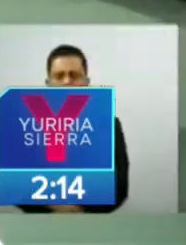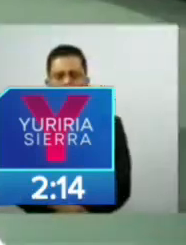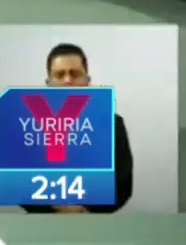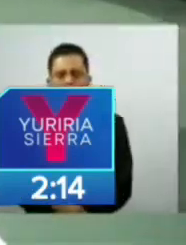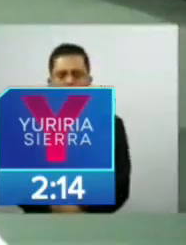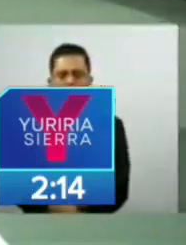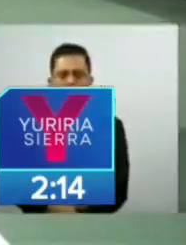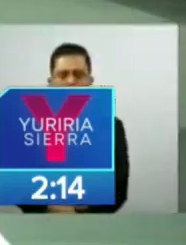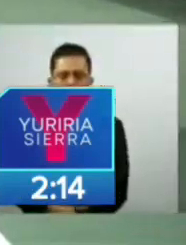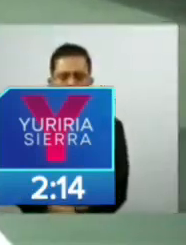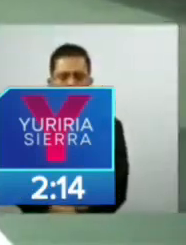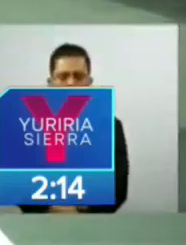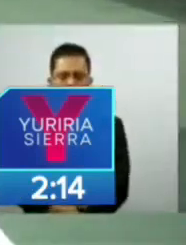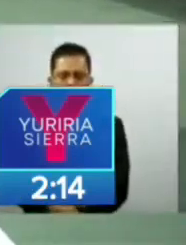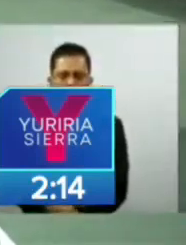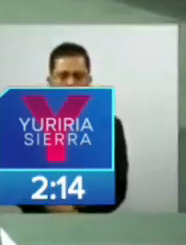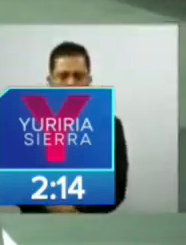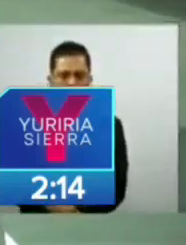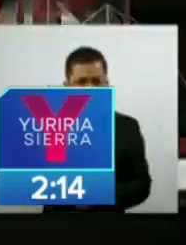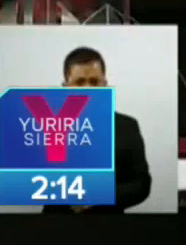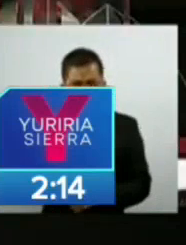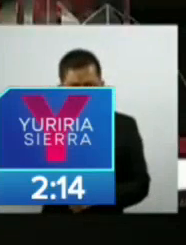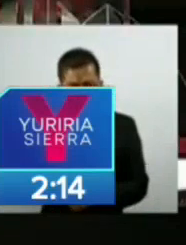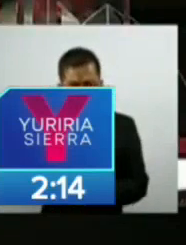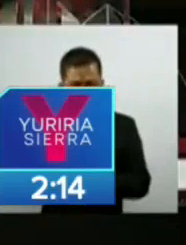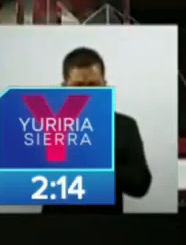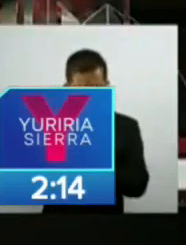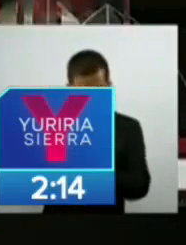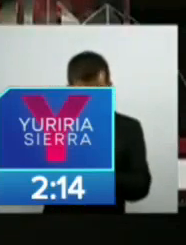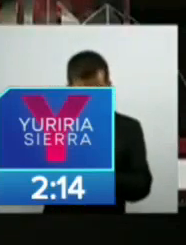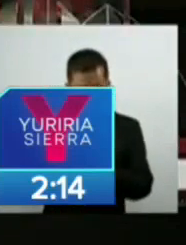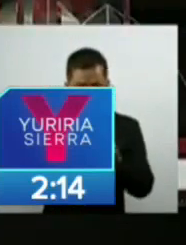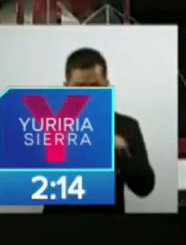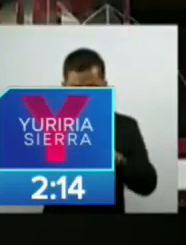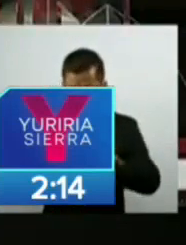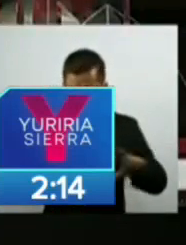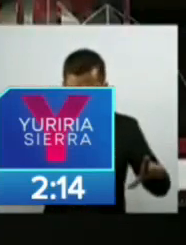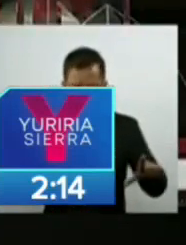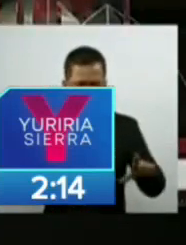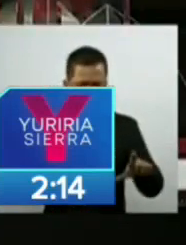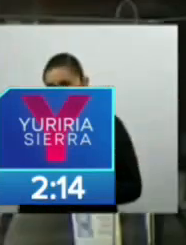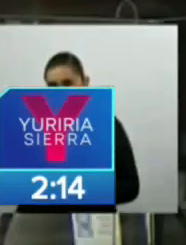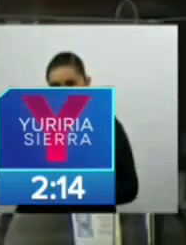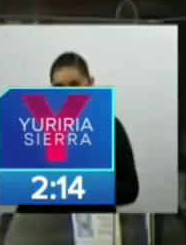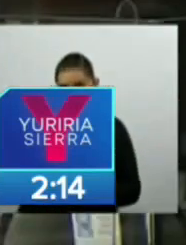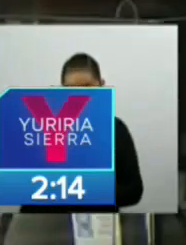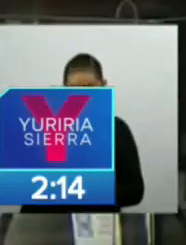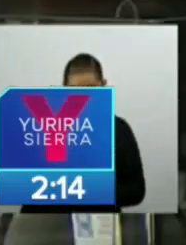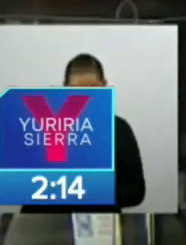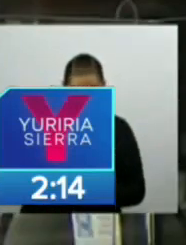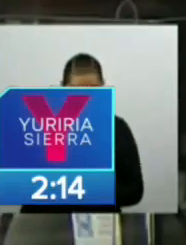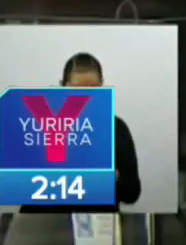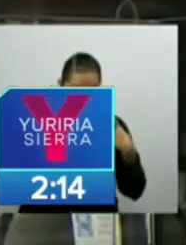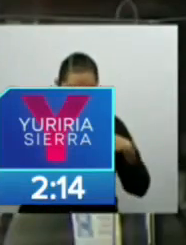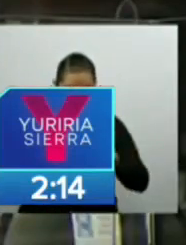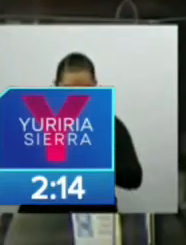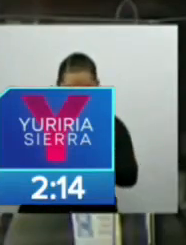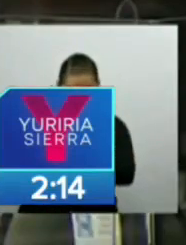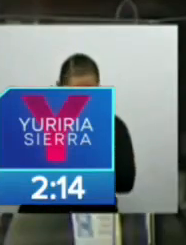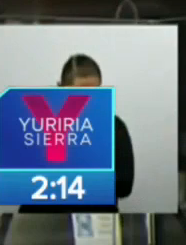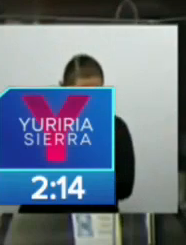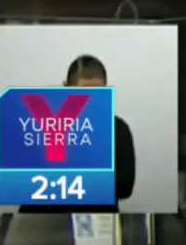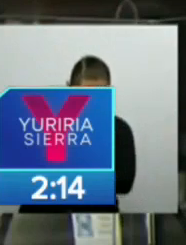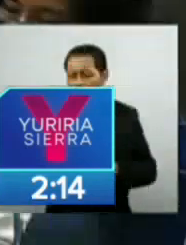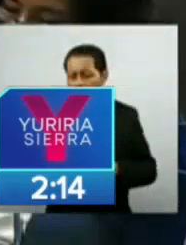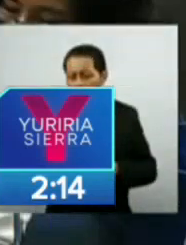impuestos, podrán tomar fotos y videos cuando hagan visitas y auditorías domiciliarias. Ahí, la verdad es que a mí no me preocupa demasiado,